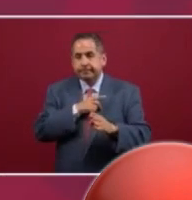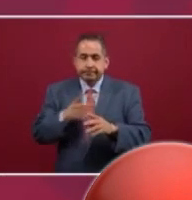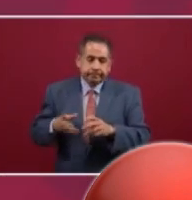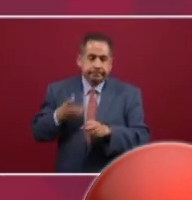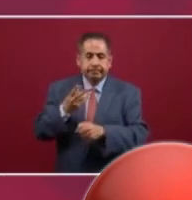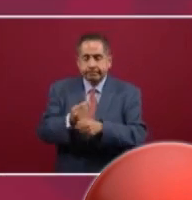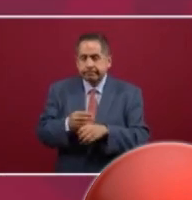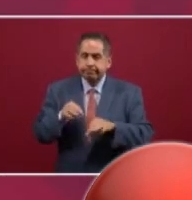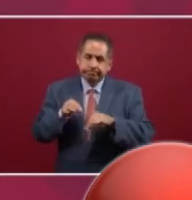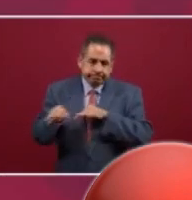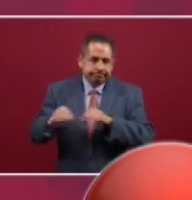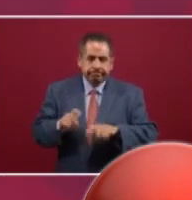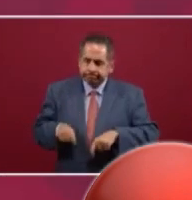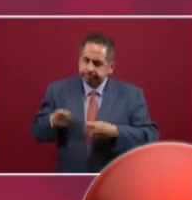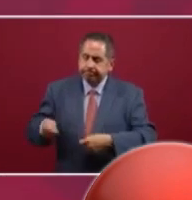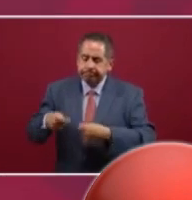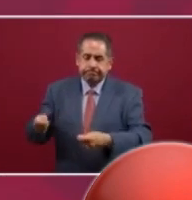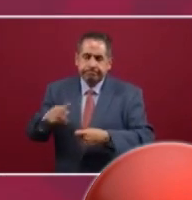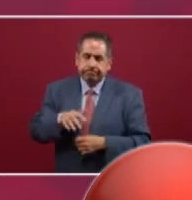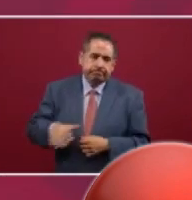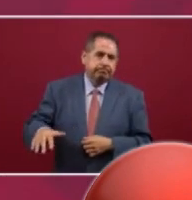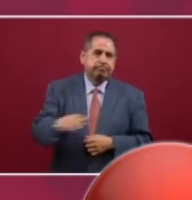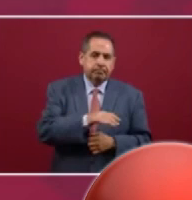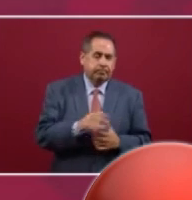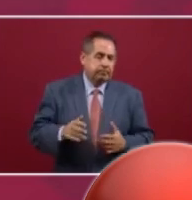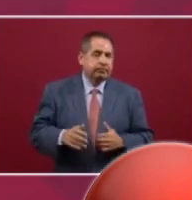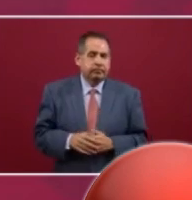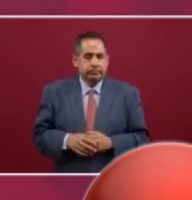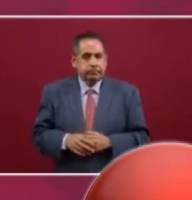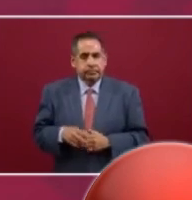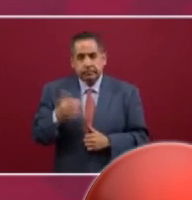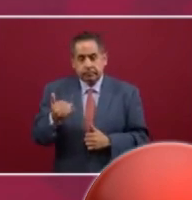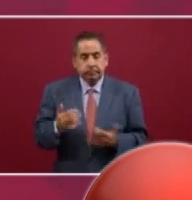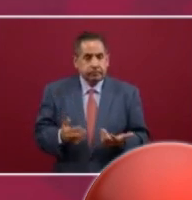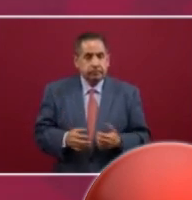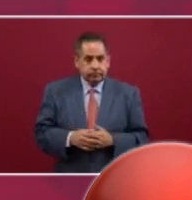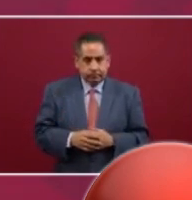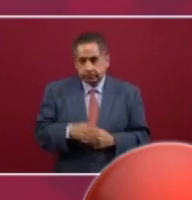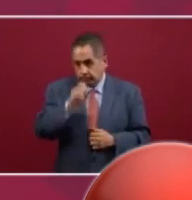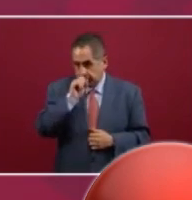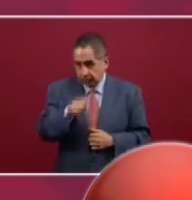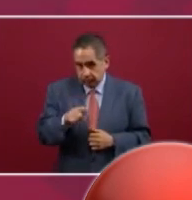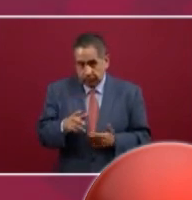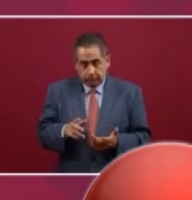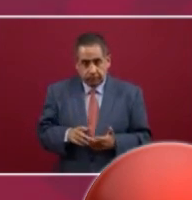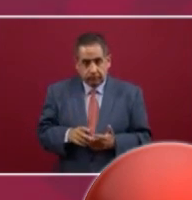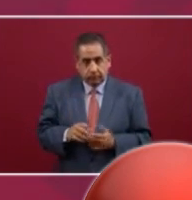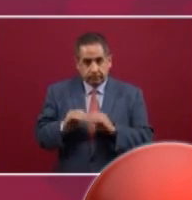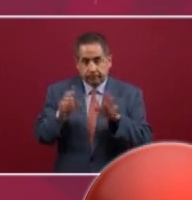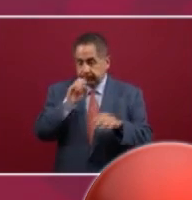cómo estuvieron las negociaciones, a qué nivel estuvieron las negociaciones, y es